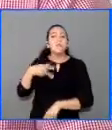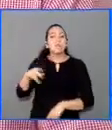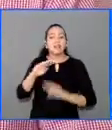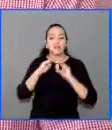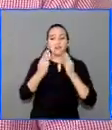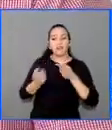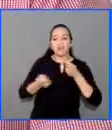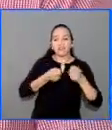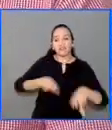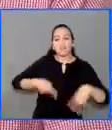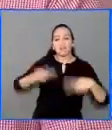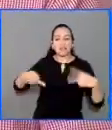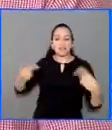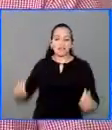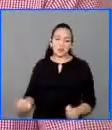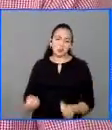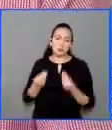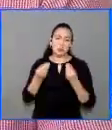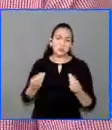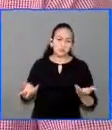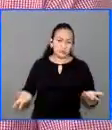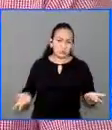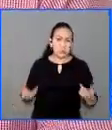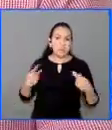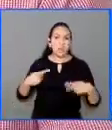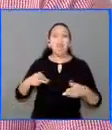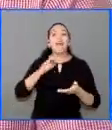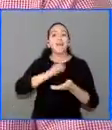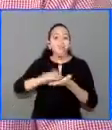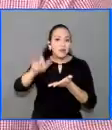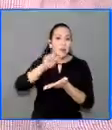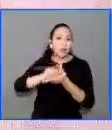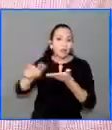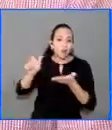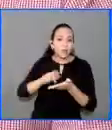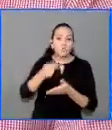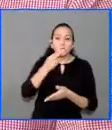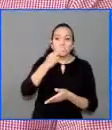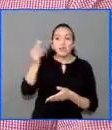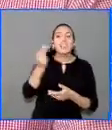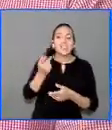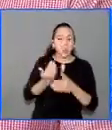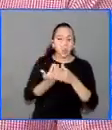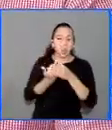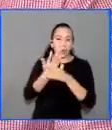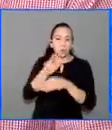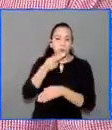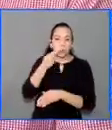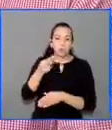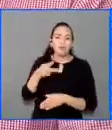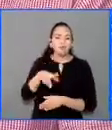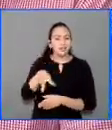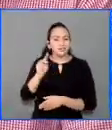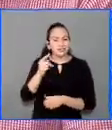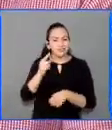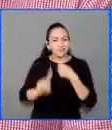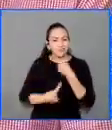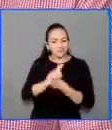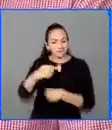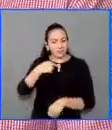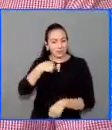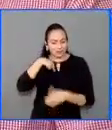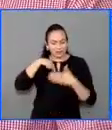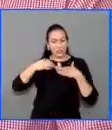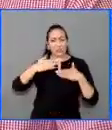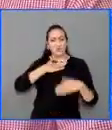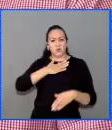gran negocio, y pues está exponiendo a la población a productos que no están testeados. Y el gran problema de México es que al no haber regulación, al no haber